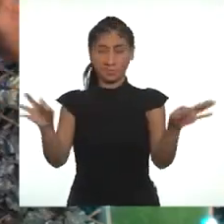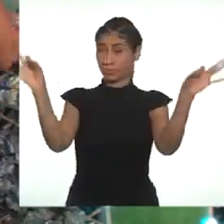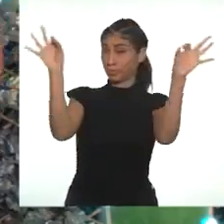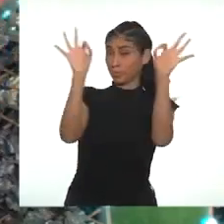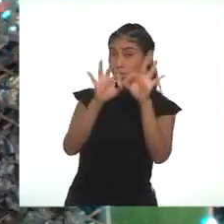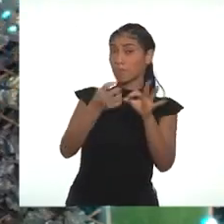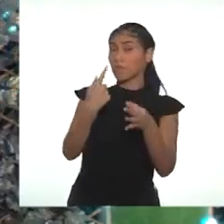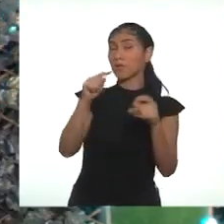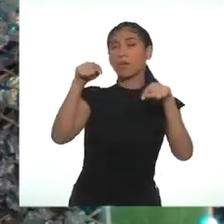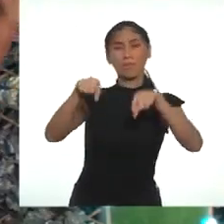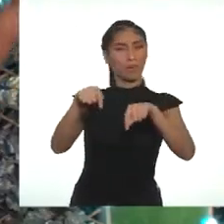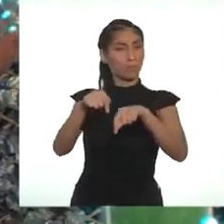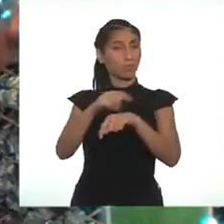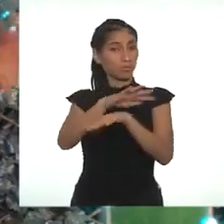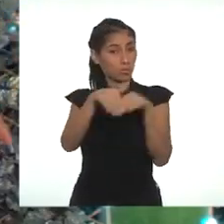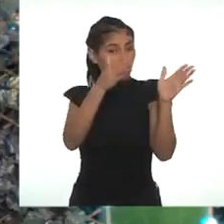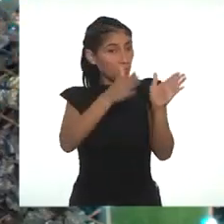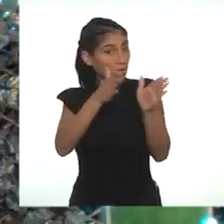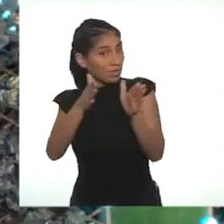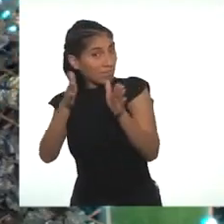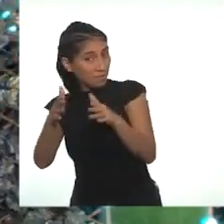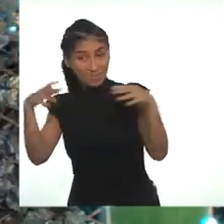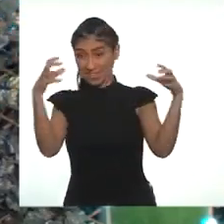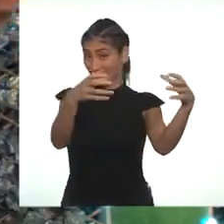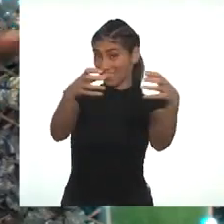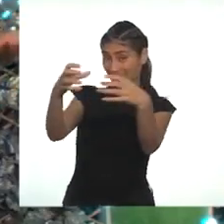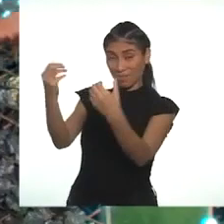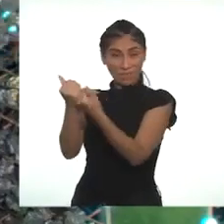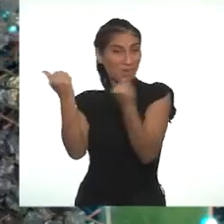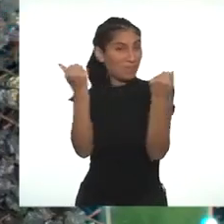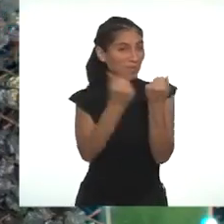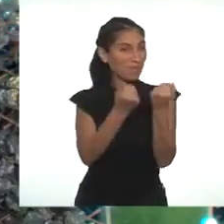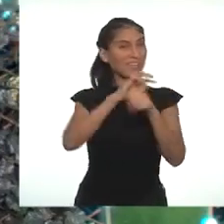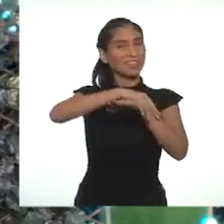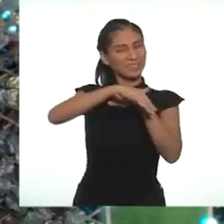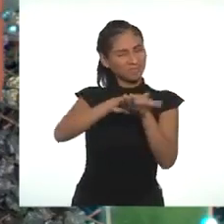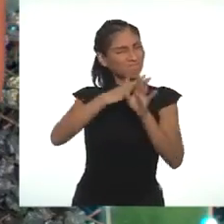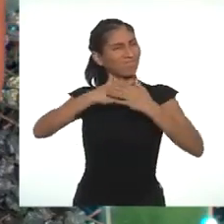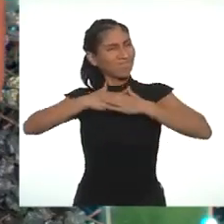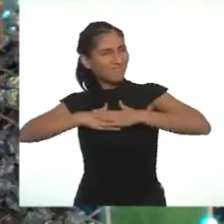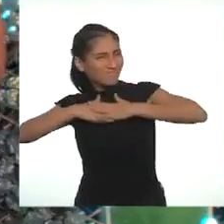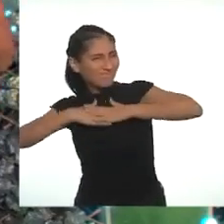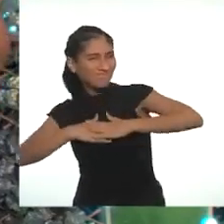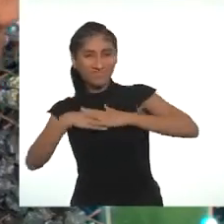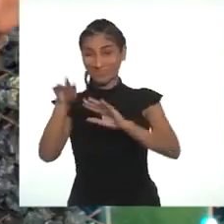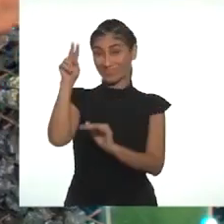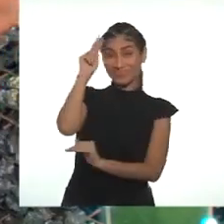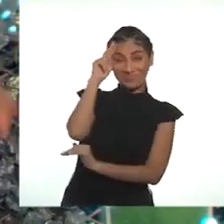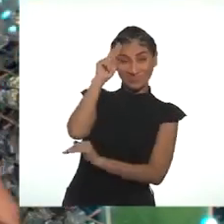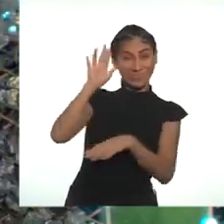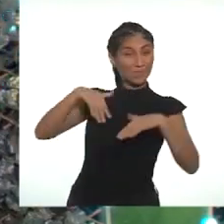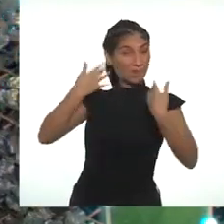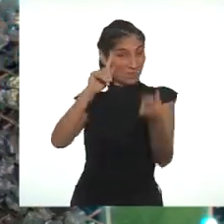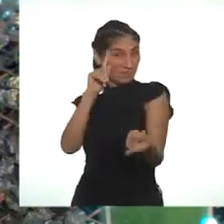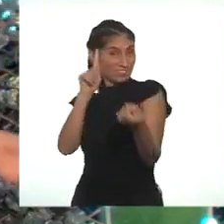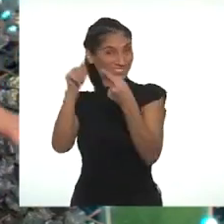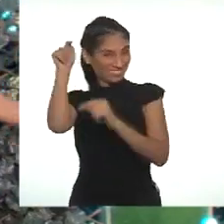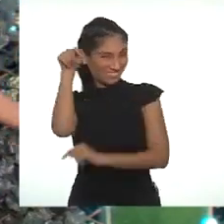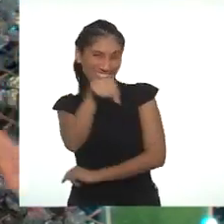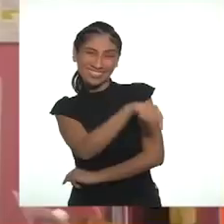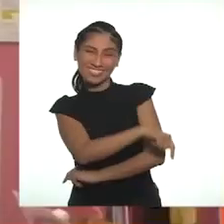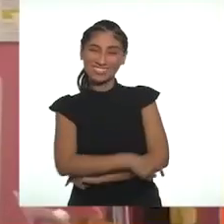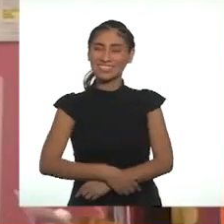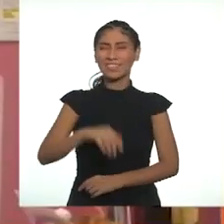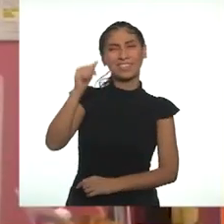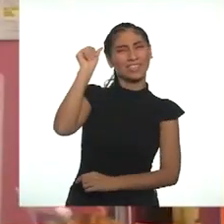importante, pero vamos a trabajar por etapas y en equipo. Así, con paciencia y confianza, podemos lograr lo que parece